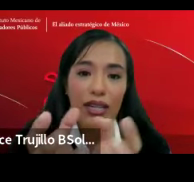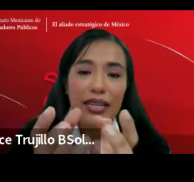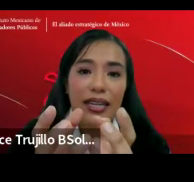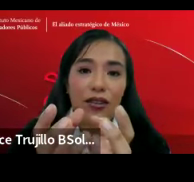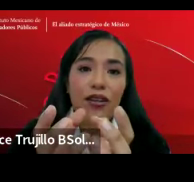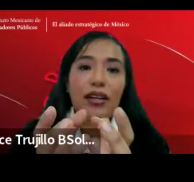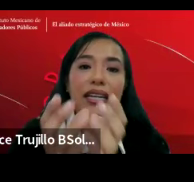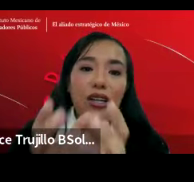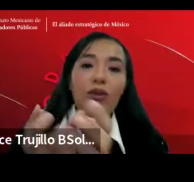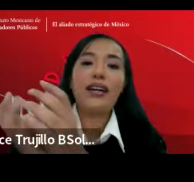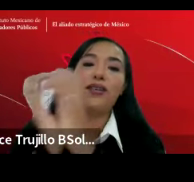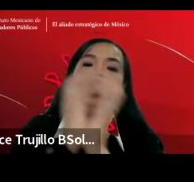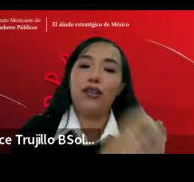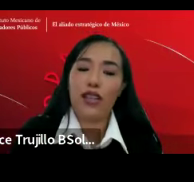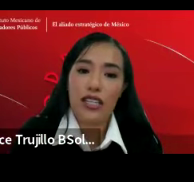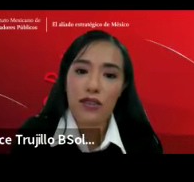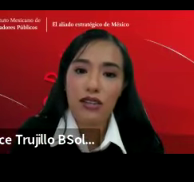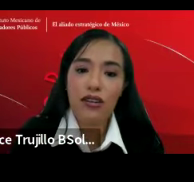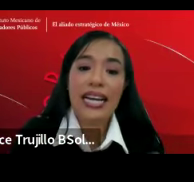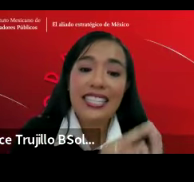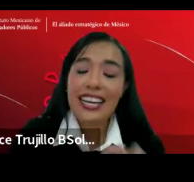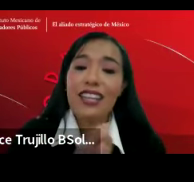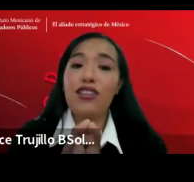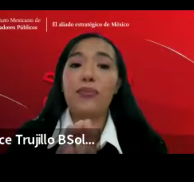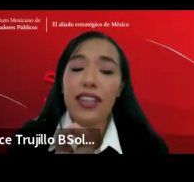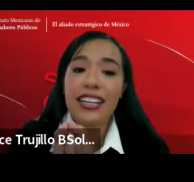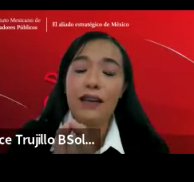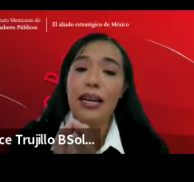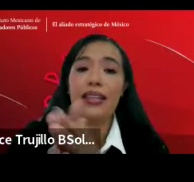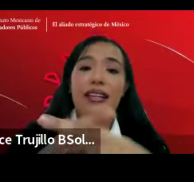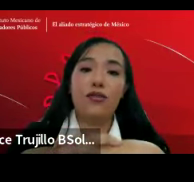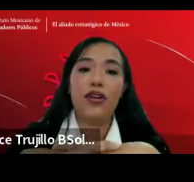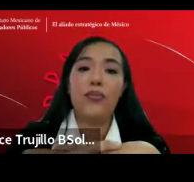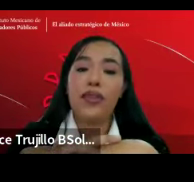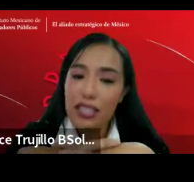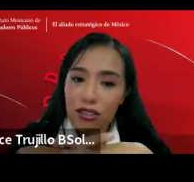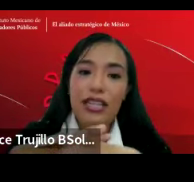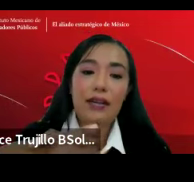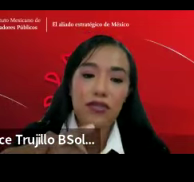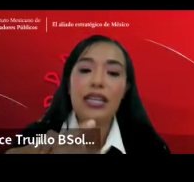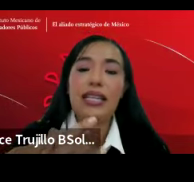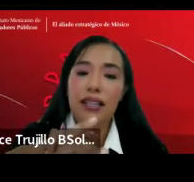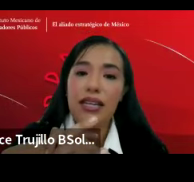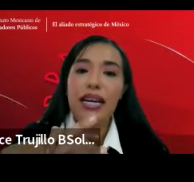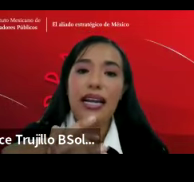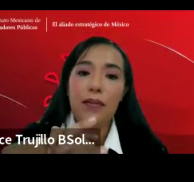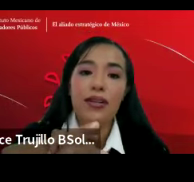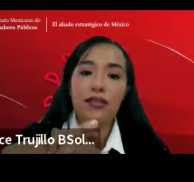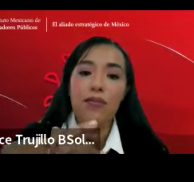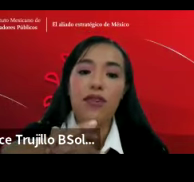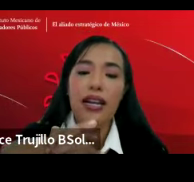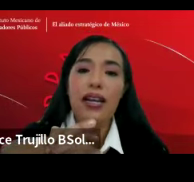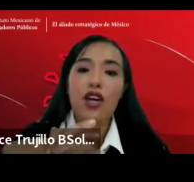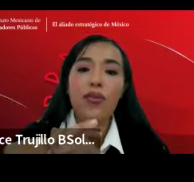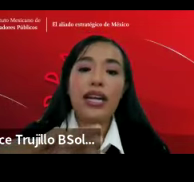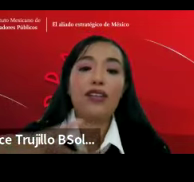juntó todo el dinero y luego te lo transfirió. Es ahí donde pueden lavar dinero. Por eso tenemos que identificar a la